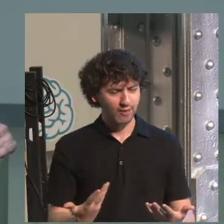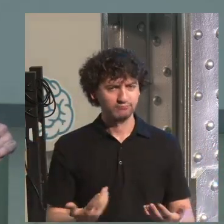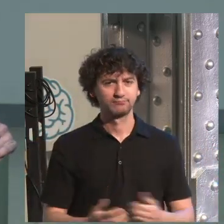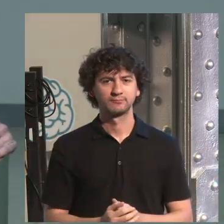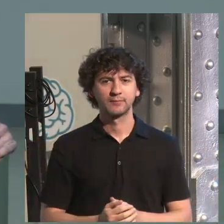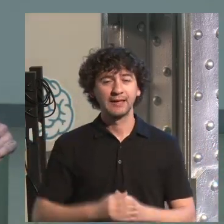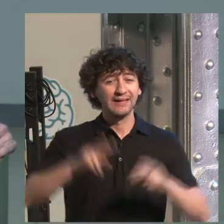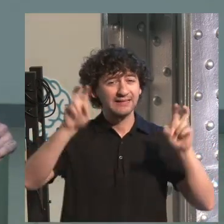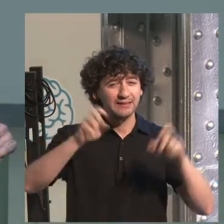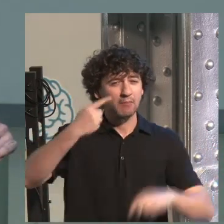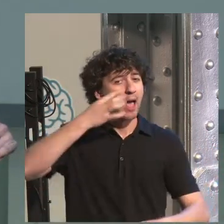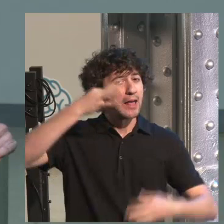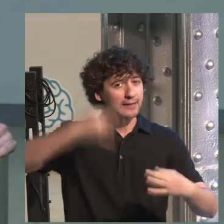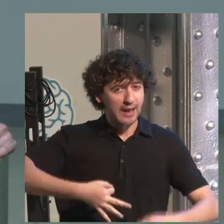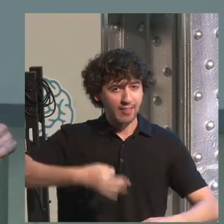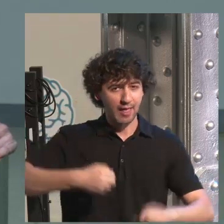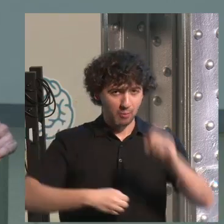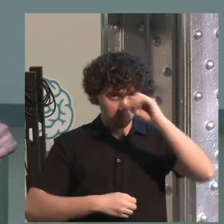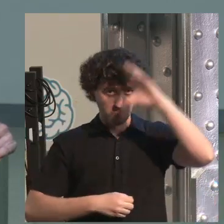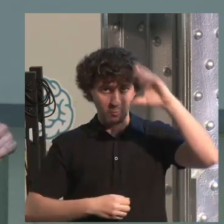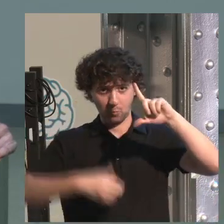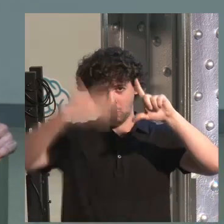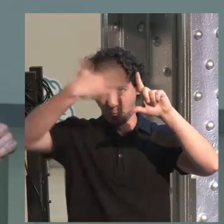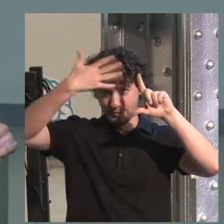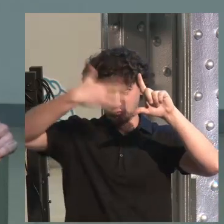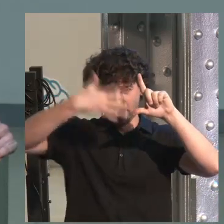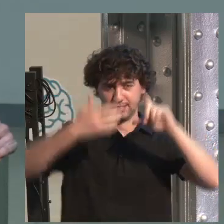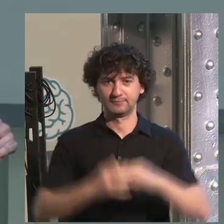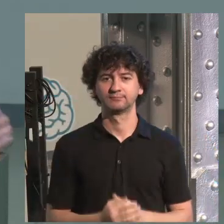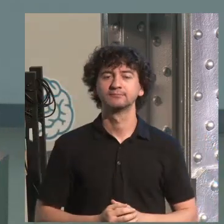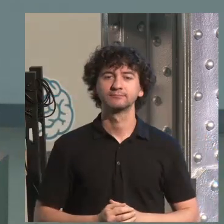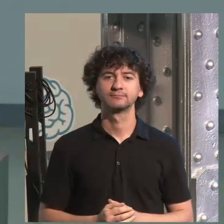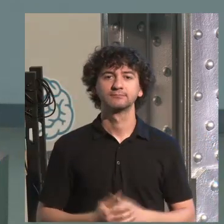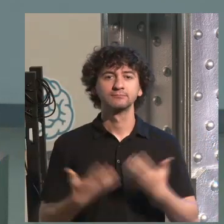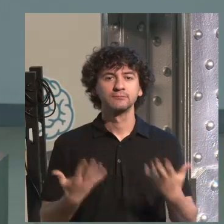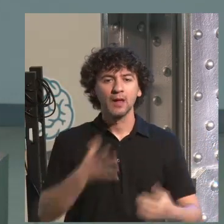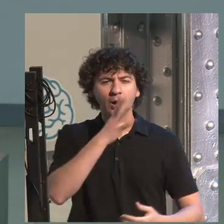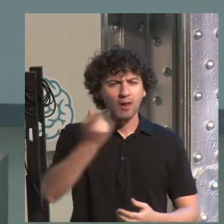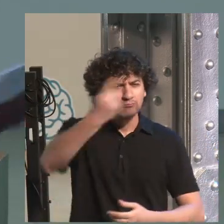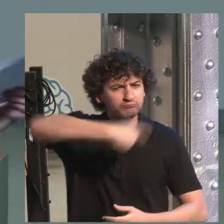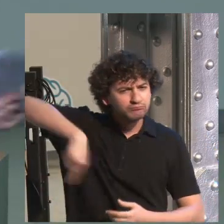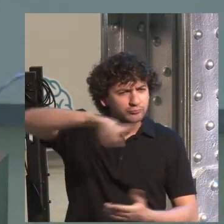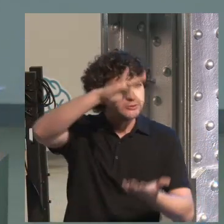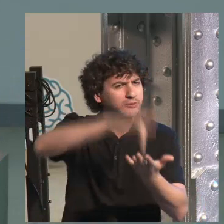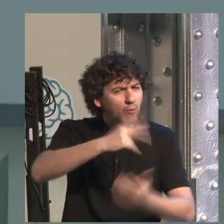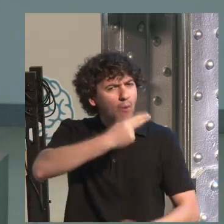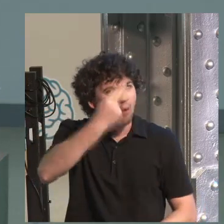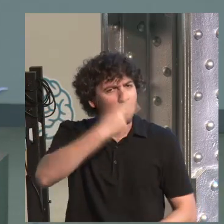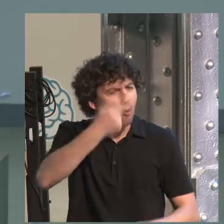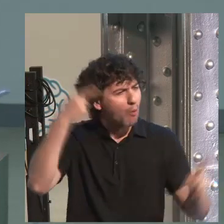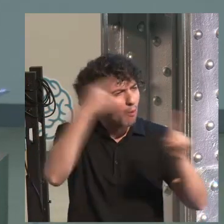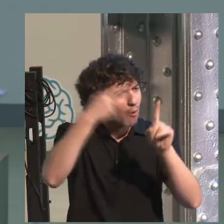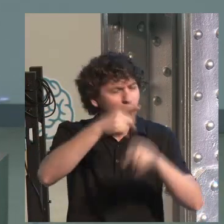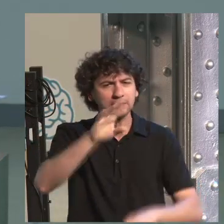es la realidad virtual. Está en todas partes la realidad virtual. Todo el mundo quiere hablar de la realidad virtual.